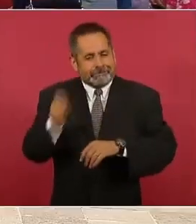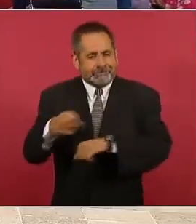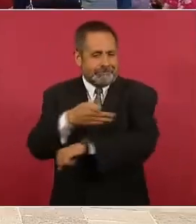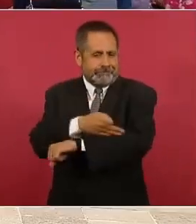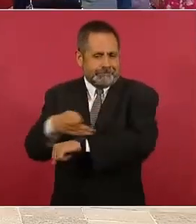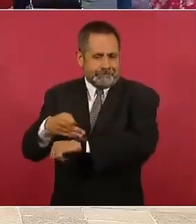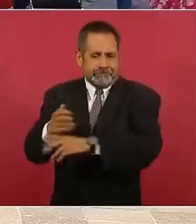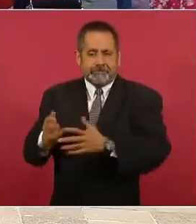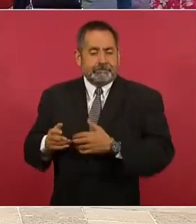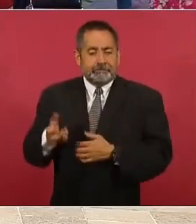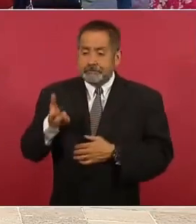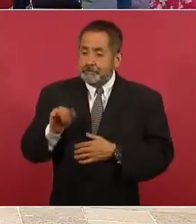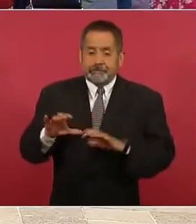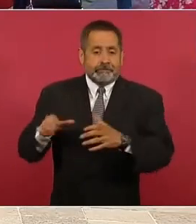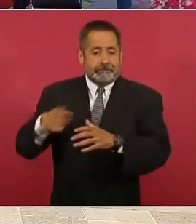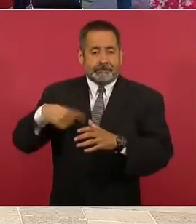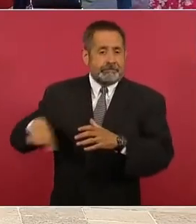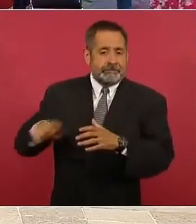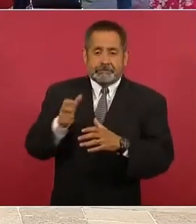así somos.